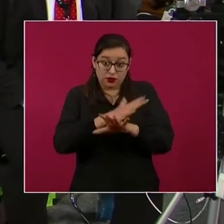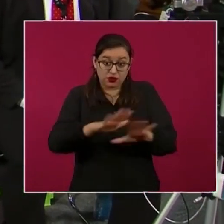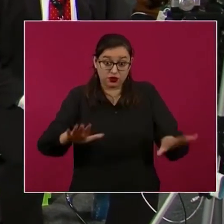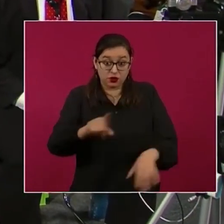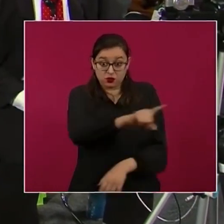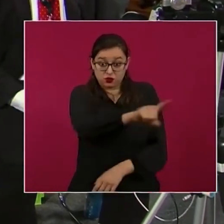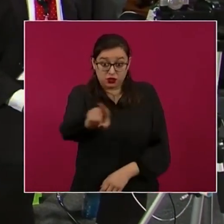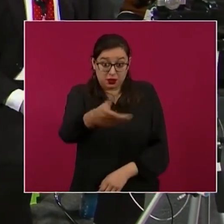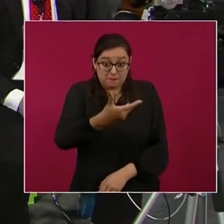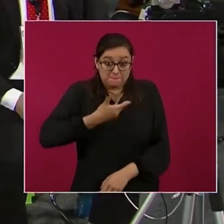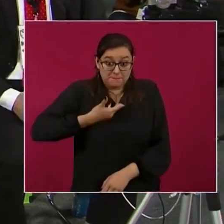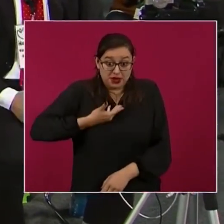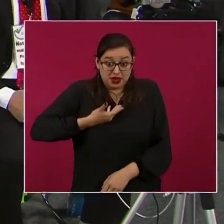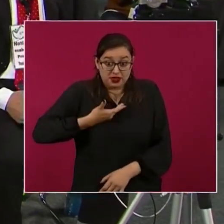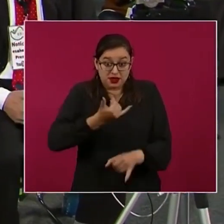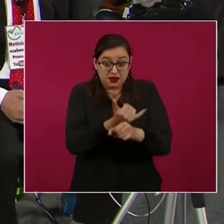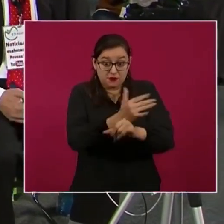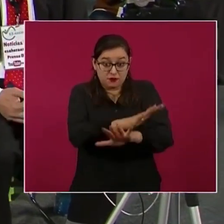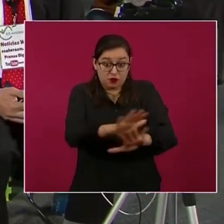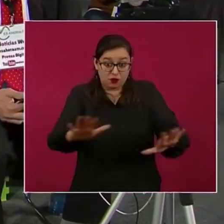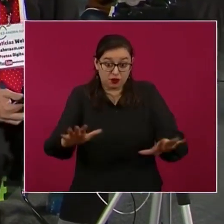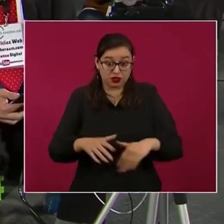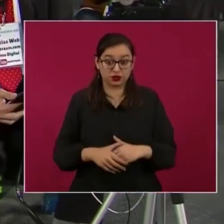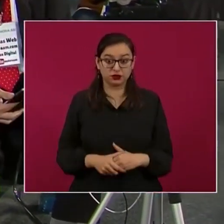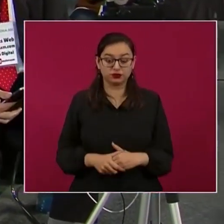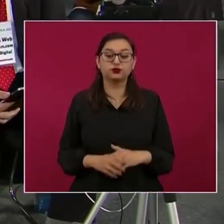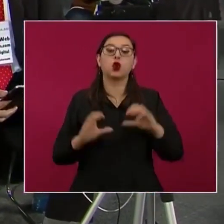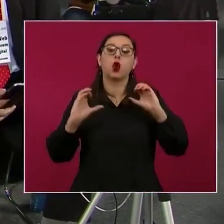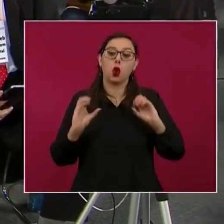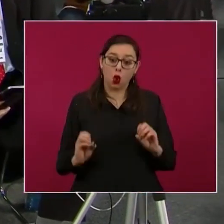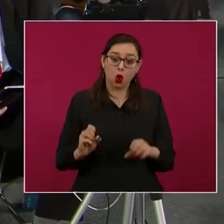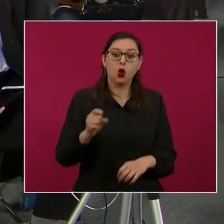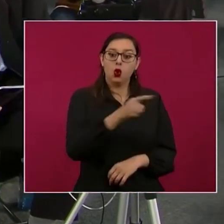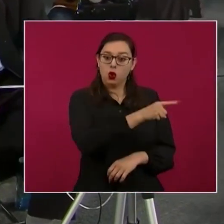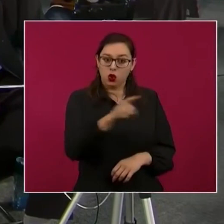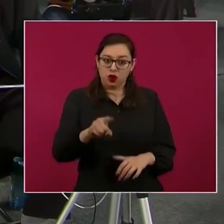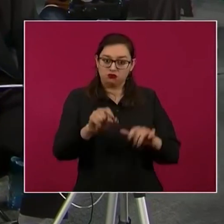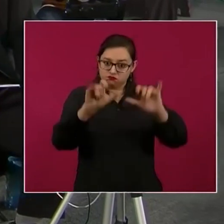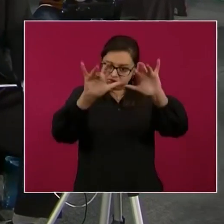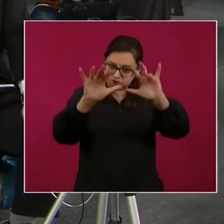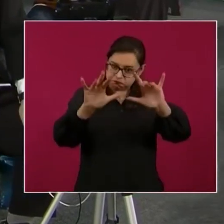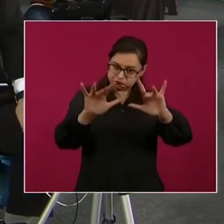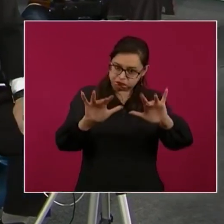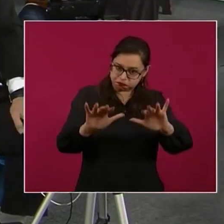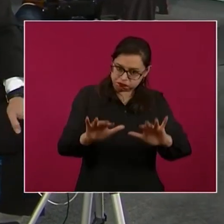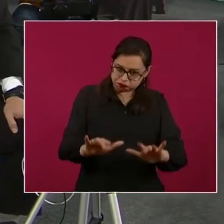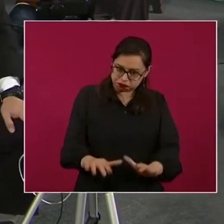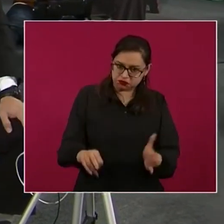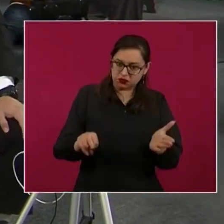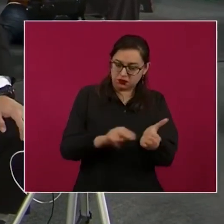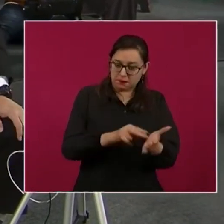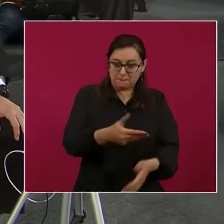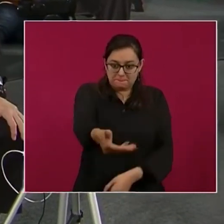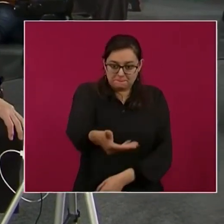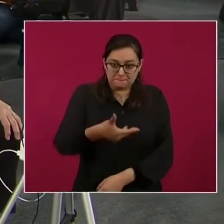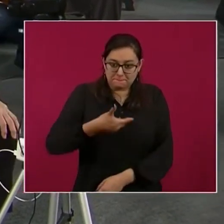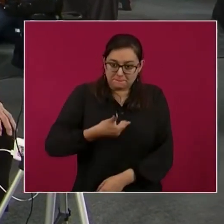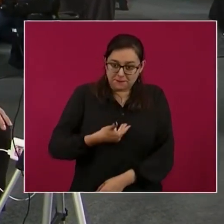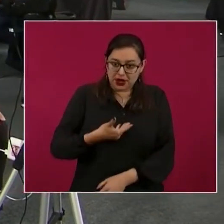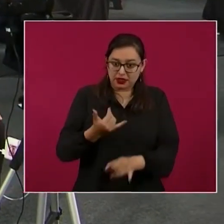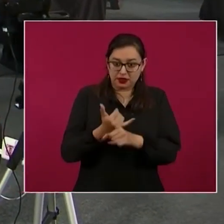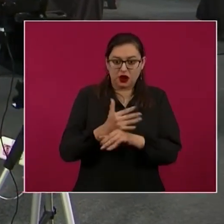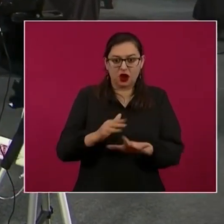o hagan un escrito para la